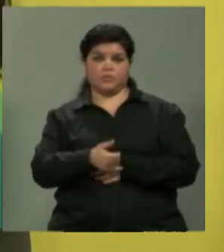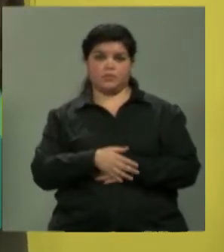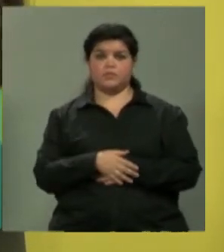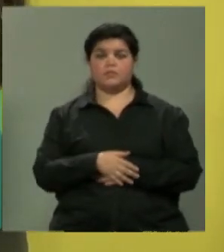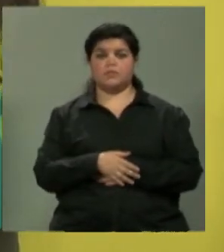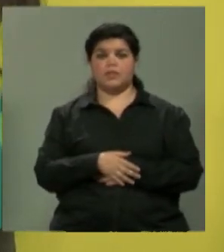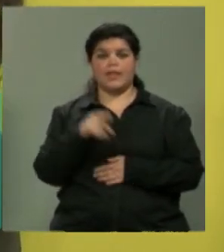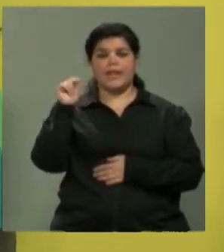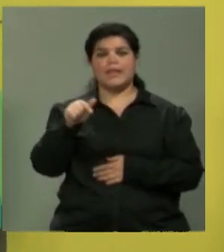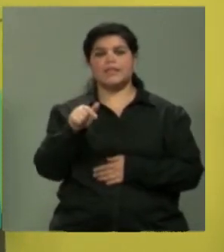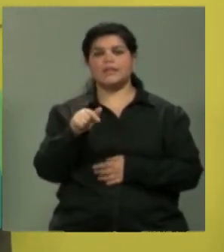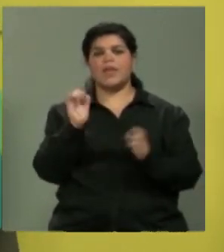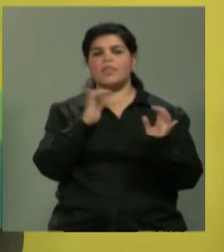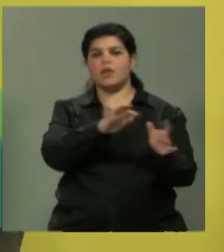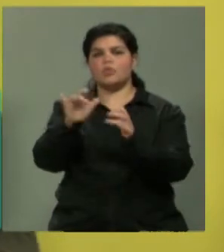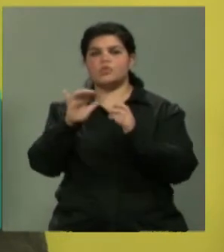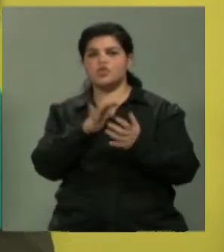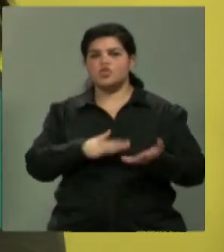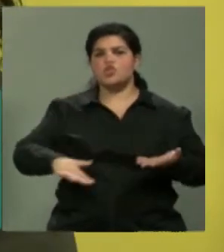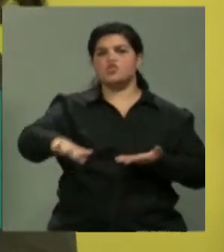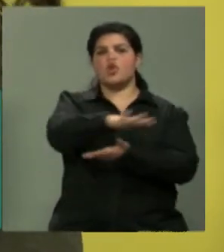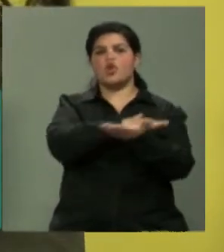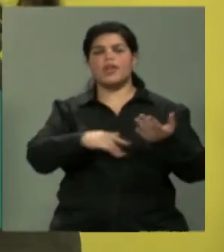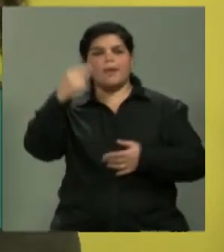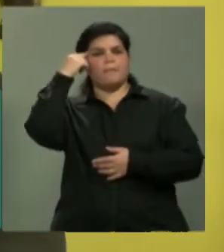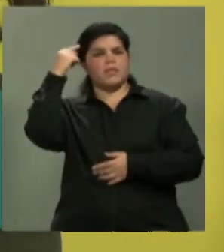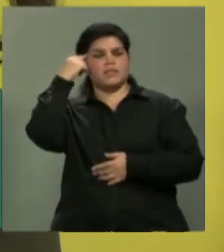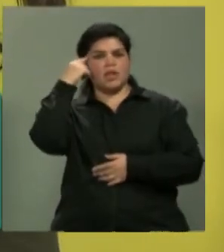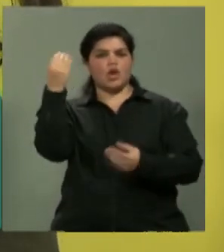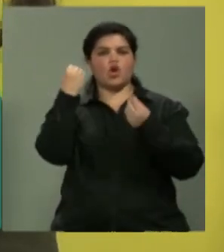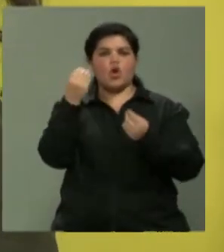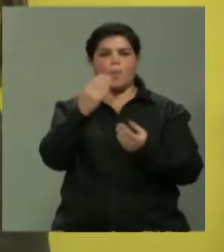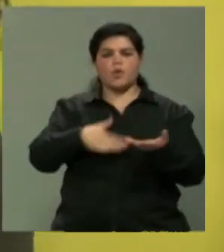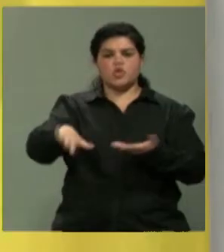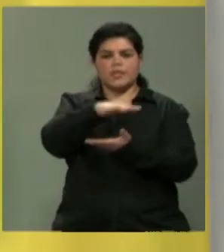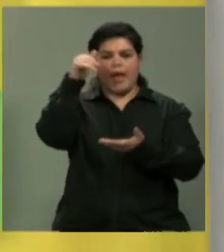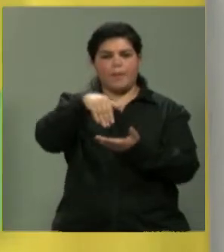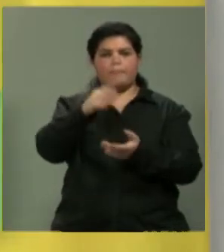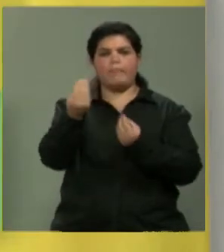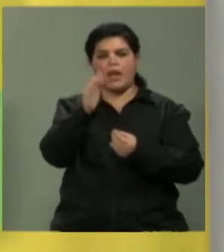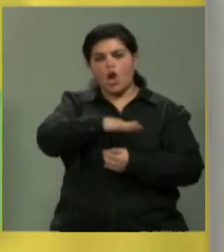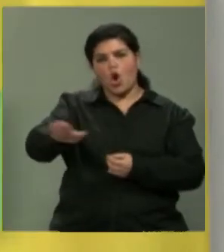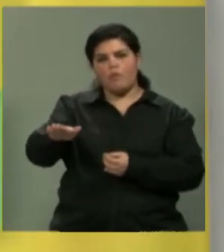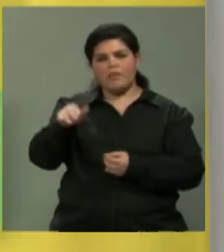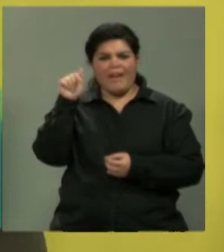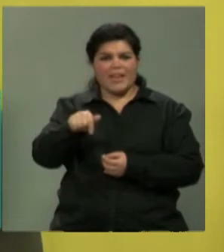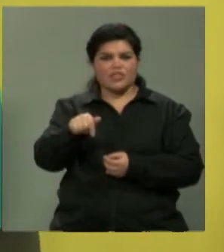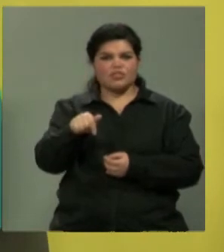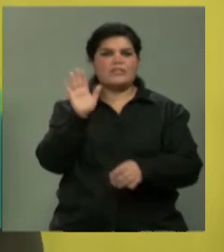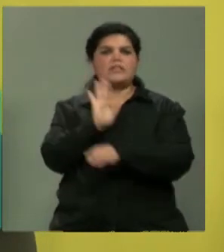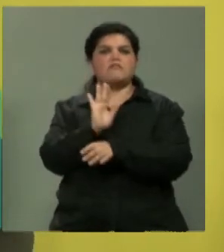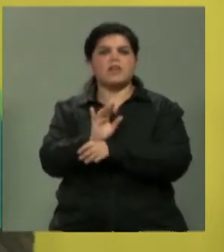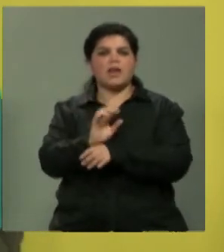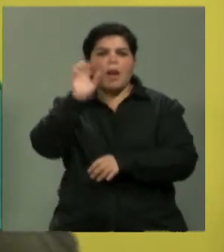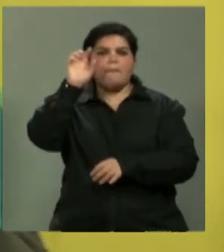que era una discusión sociológica, era pensar de qué manera hay que intervenir en la sociedad para que los pibes... Es una política de Estado. O sea, es una política